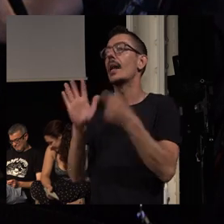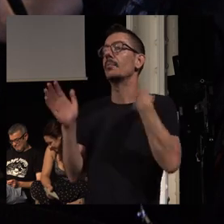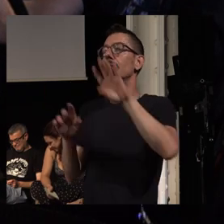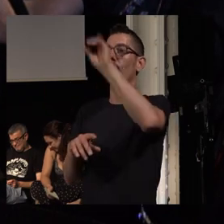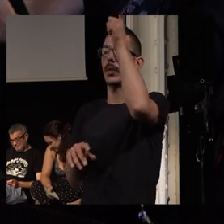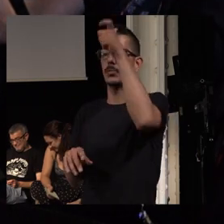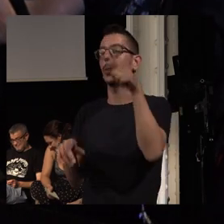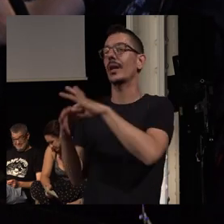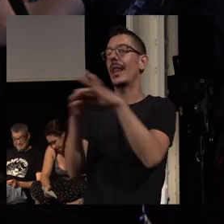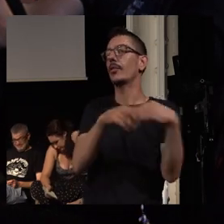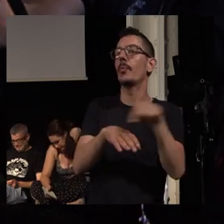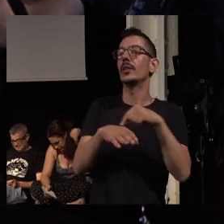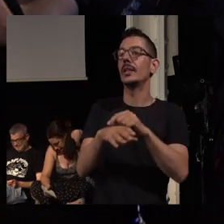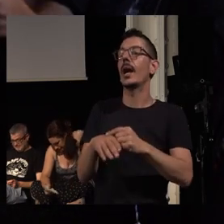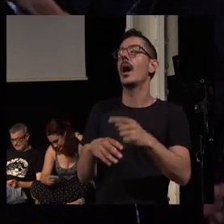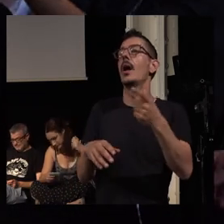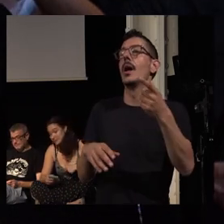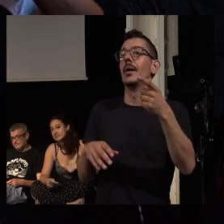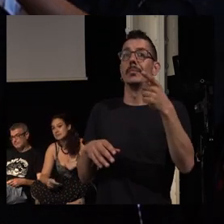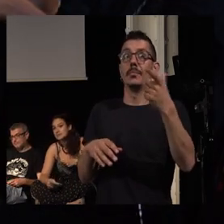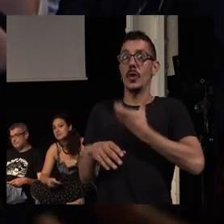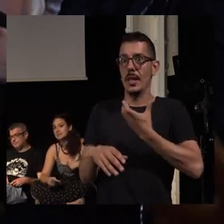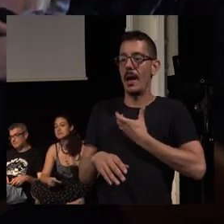municipal institucional, ¿no?